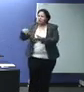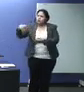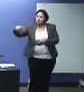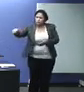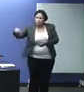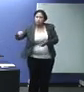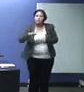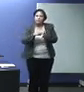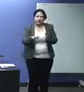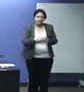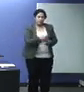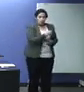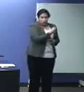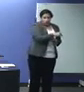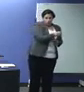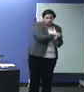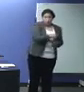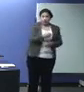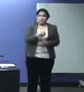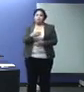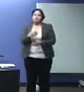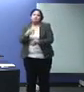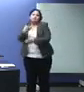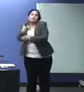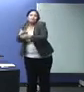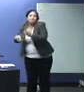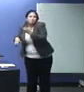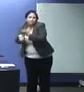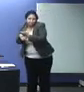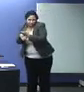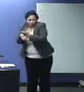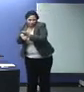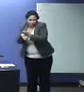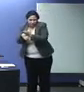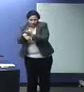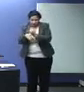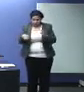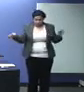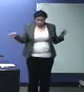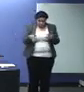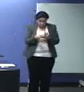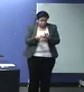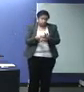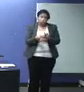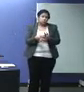cosa. Cuando yo hablo de discapacidad y de diversidad funcional, yo diría que no.